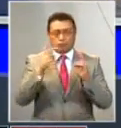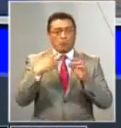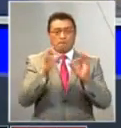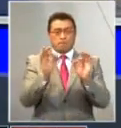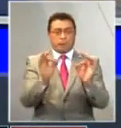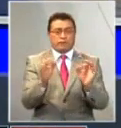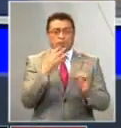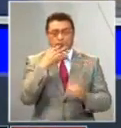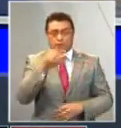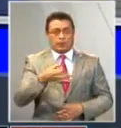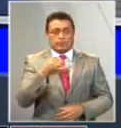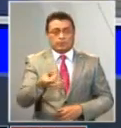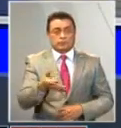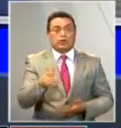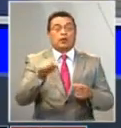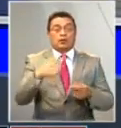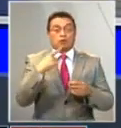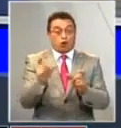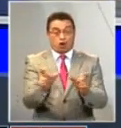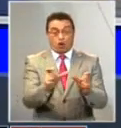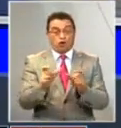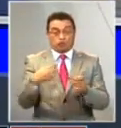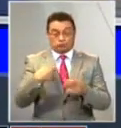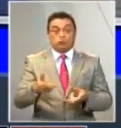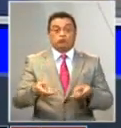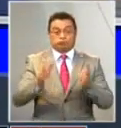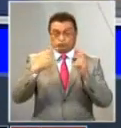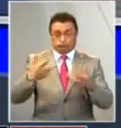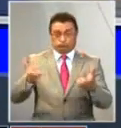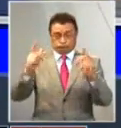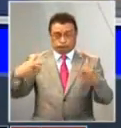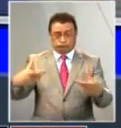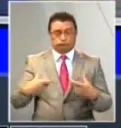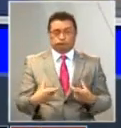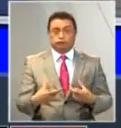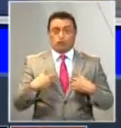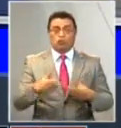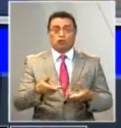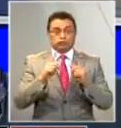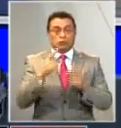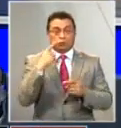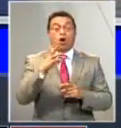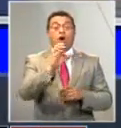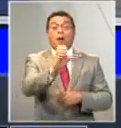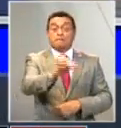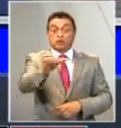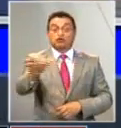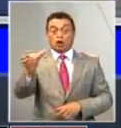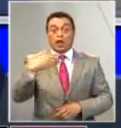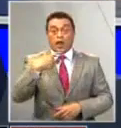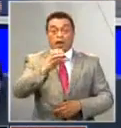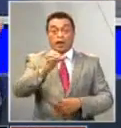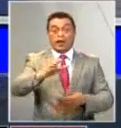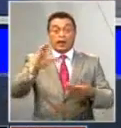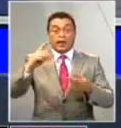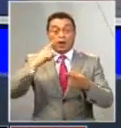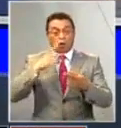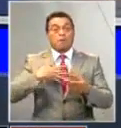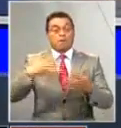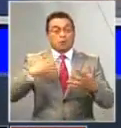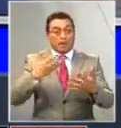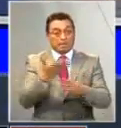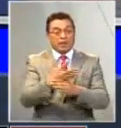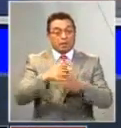perfecto, si la Contraloría quiere revisar estos fondos, que lo haga, un poco diciendo, si la ciudadanía está demandando más transparencia,